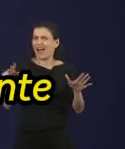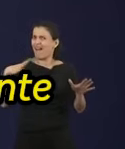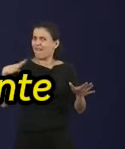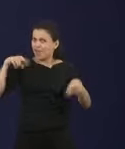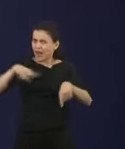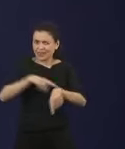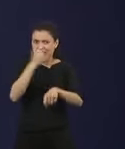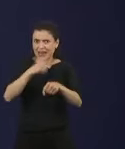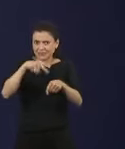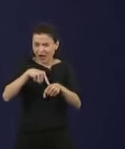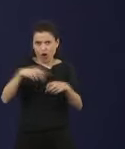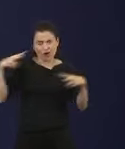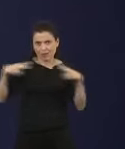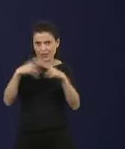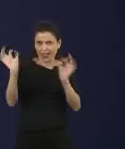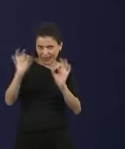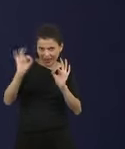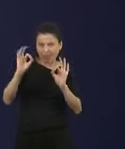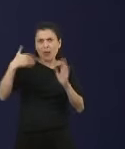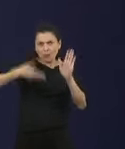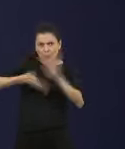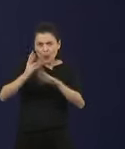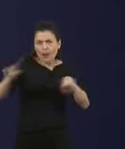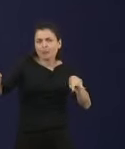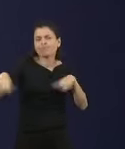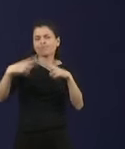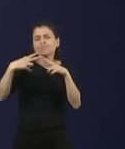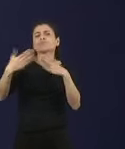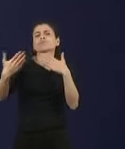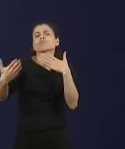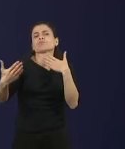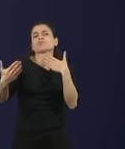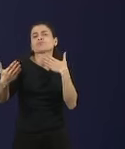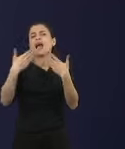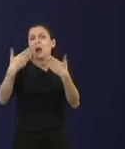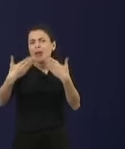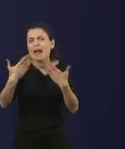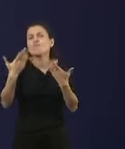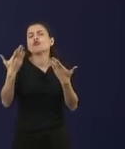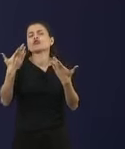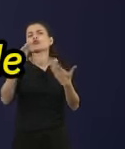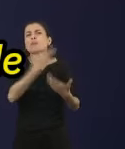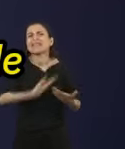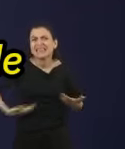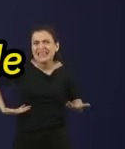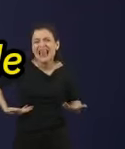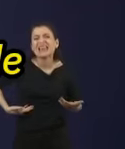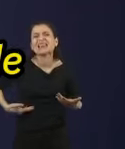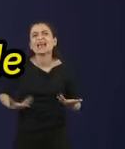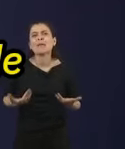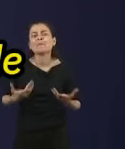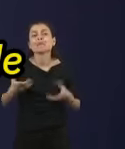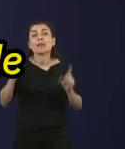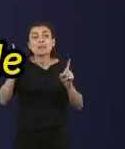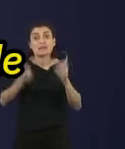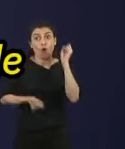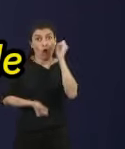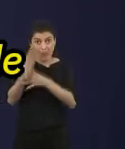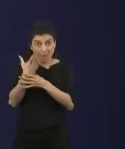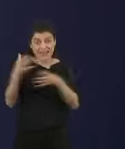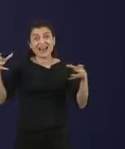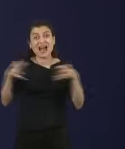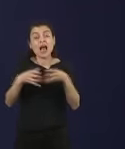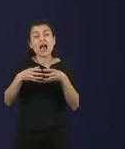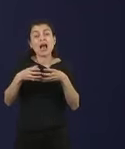el presidente porque en la reunión de gabinete el presidente no estuvo por una cuestión de de agenda de